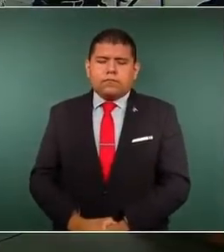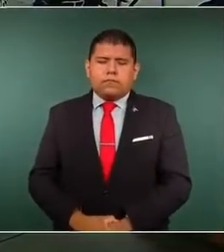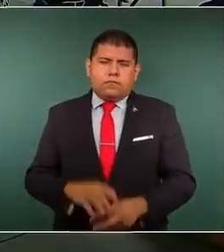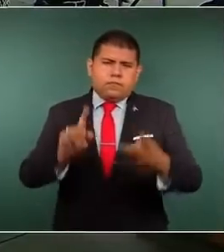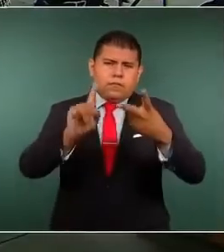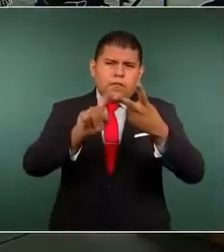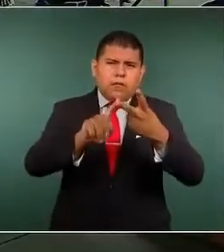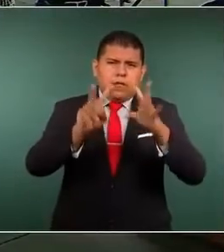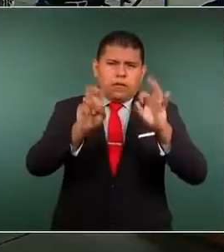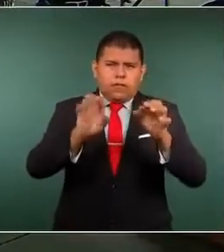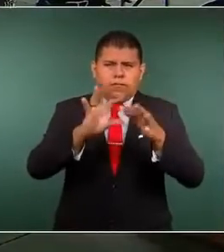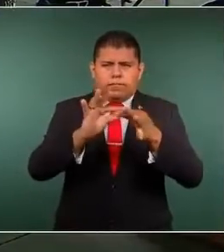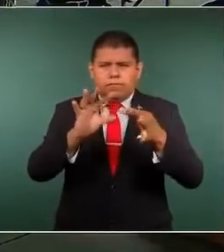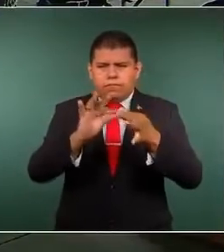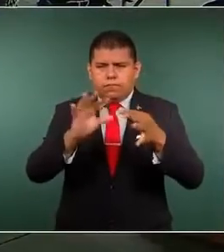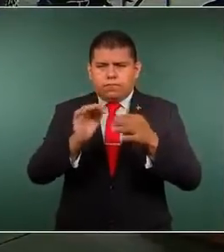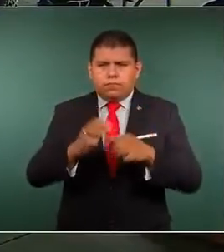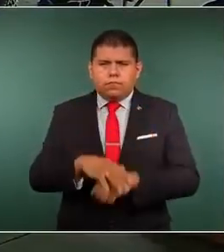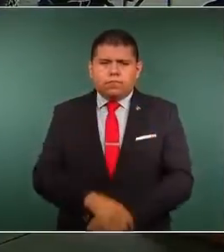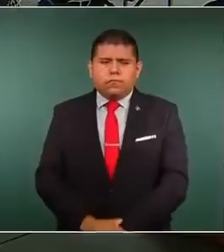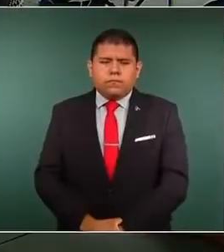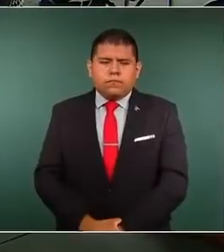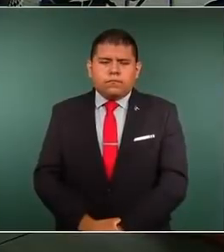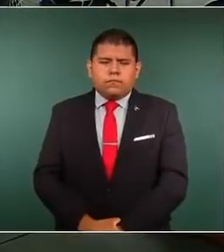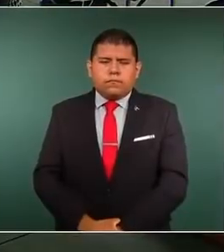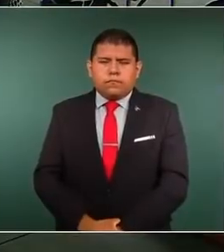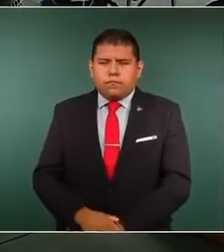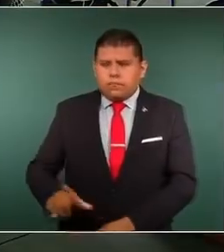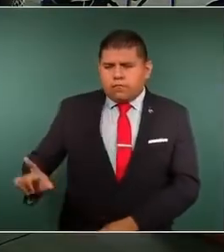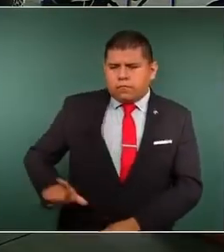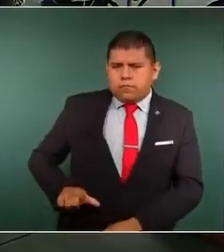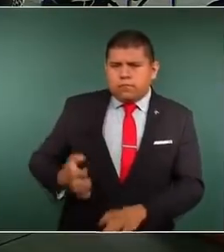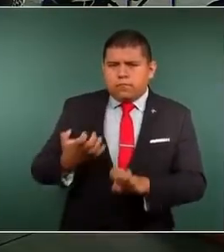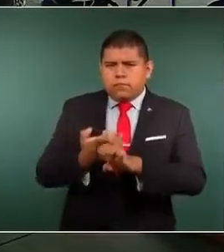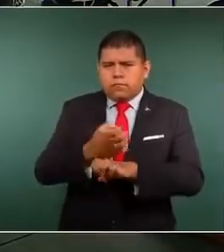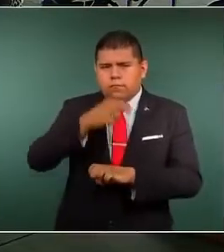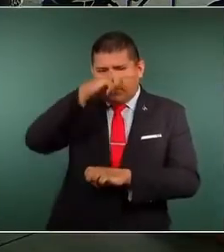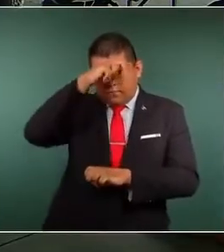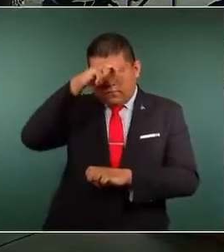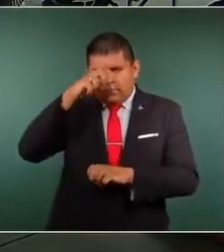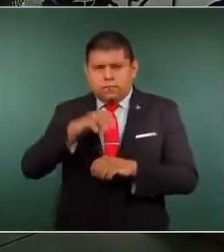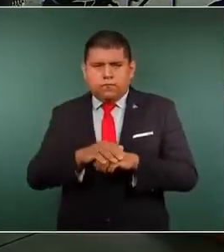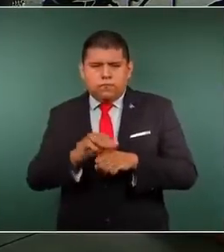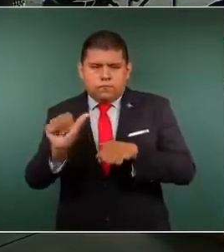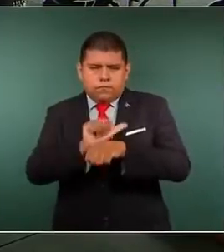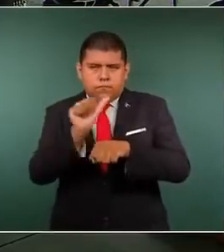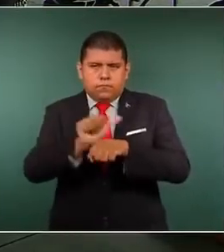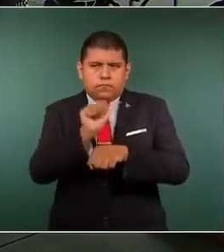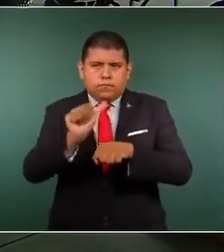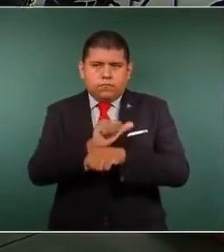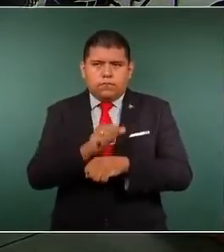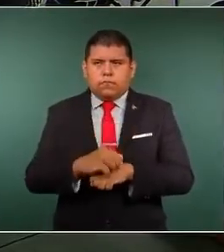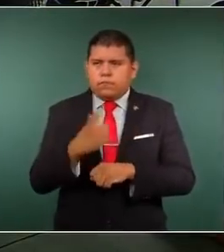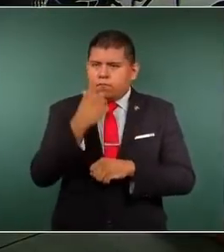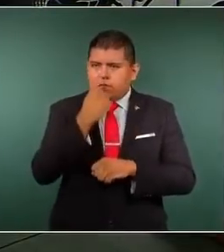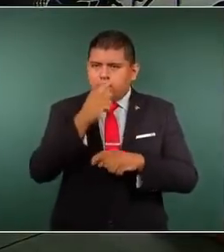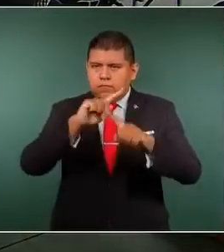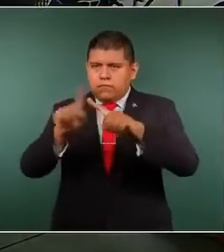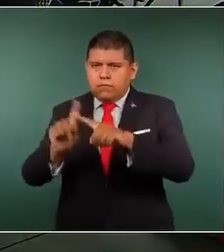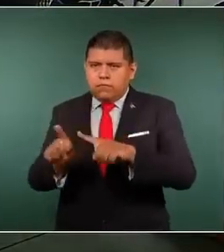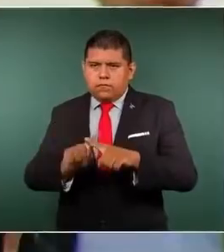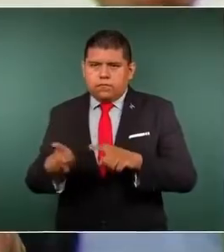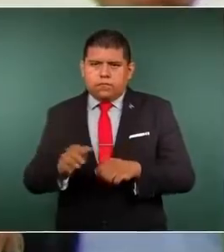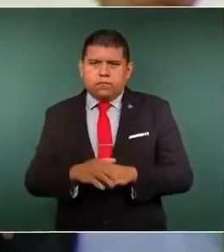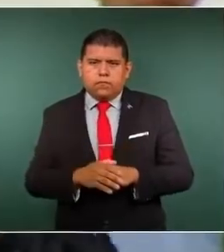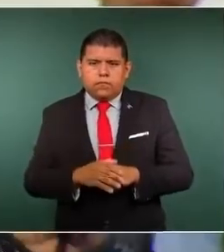segundo tema presidente recientemente el gobierno del estado de nayarit destinó patrullas y elementos enfocados al tema de